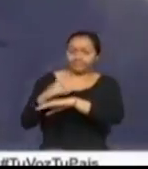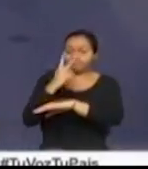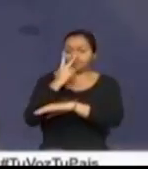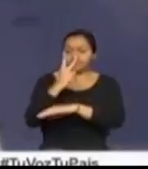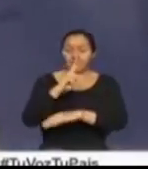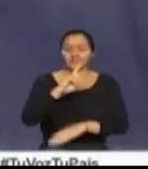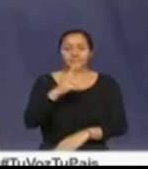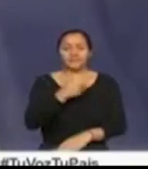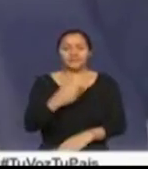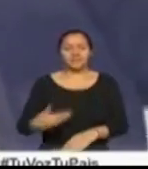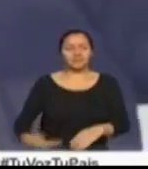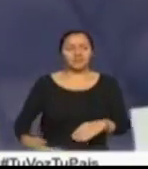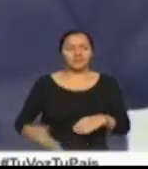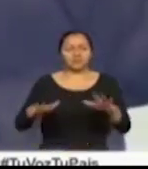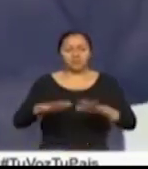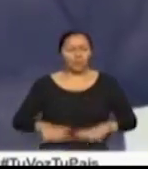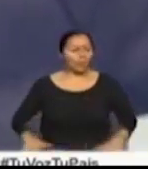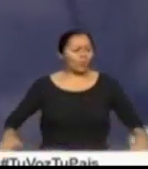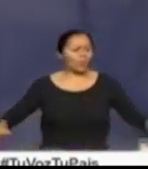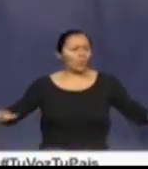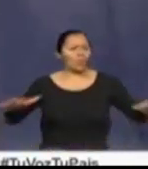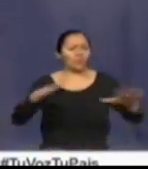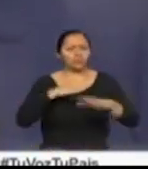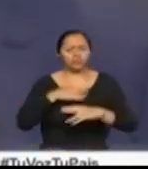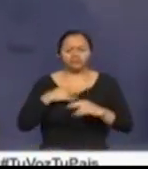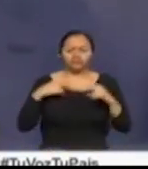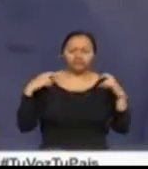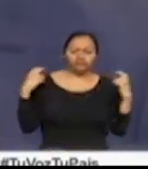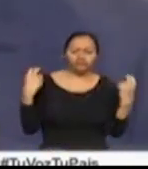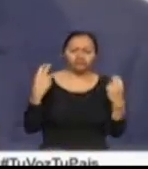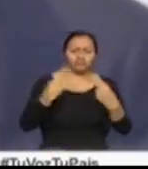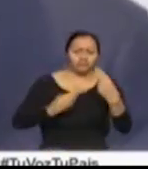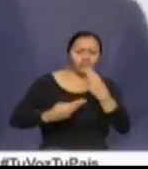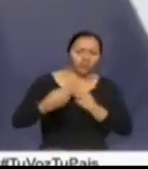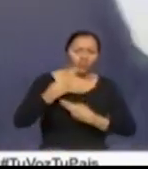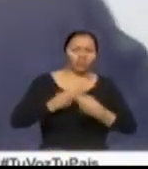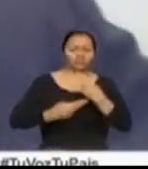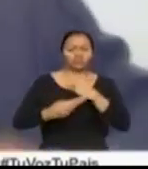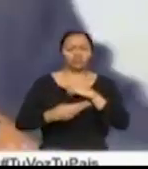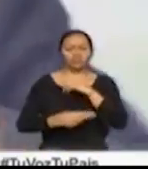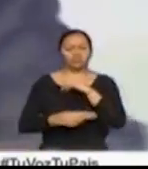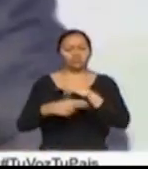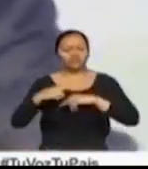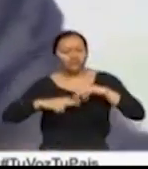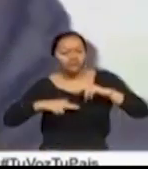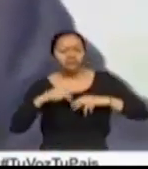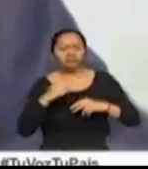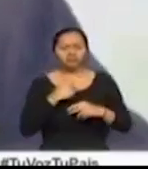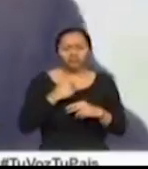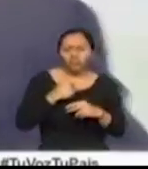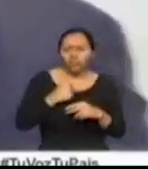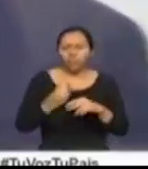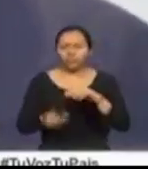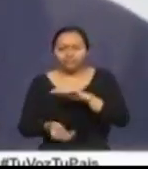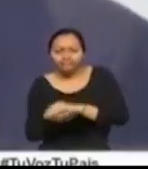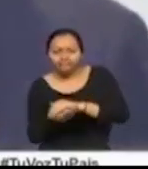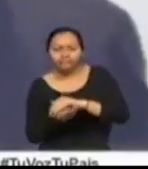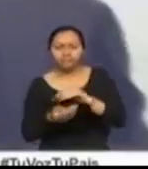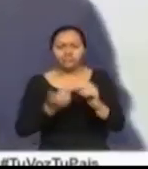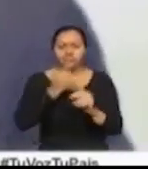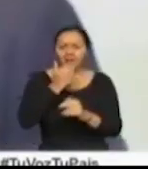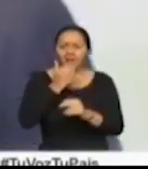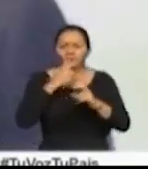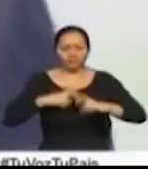vicepresidencia hay una enorme mesa donde yo estoy negociando petróleo, construcción de hidroeléctrica, construcción de termoeléctricas